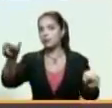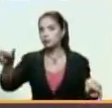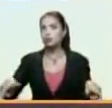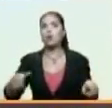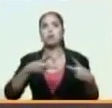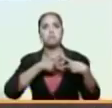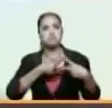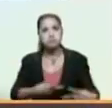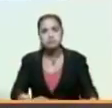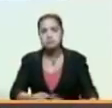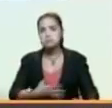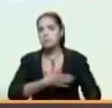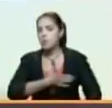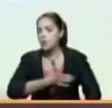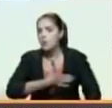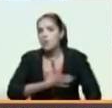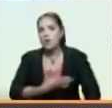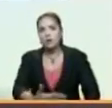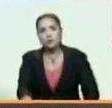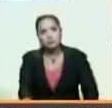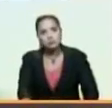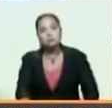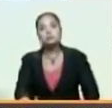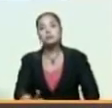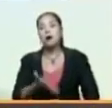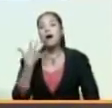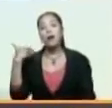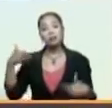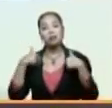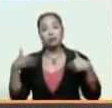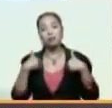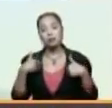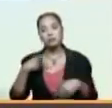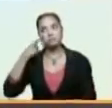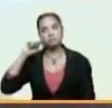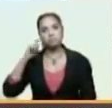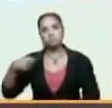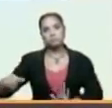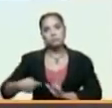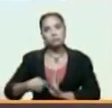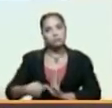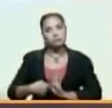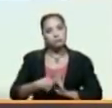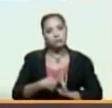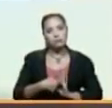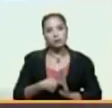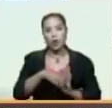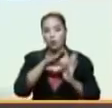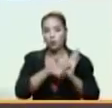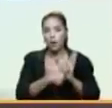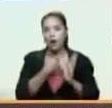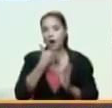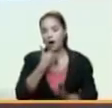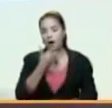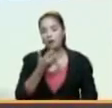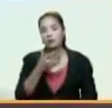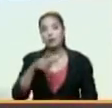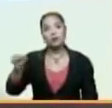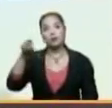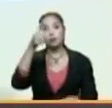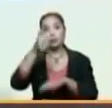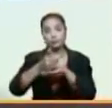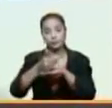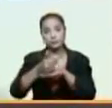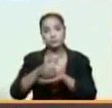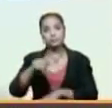buena voluntad que fueron víctimas de la extorsión, del chantaje, de las máximas autoridades de